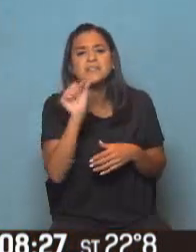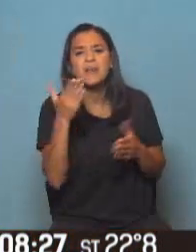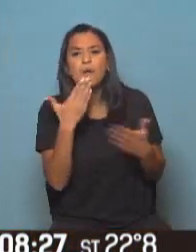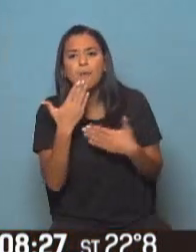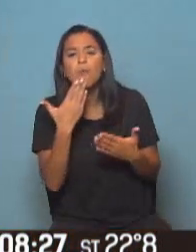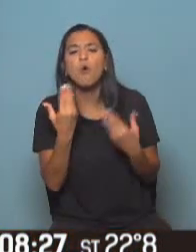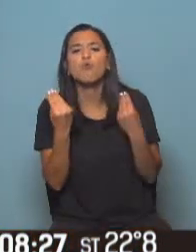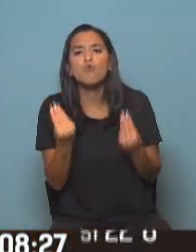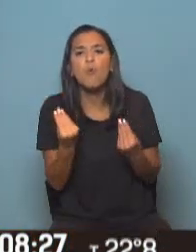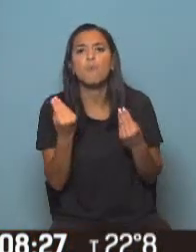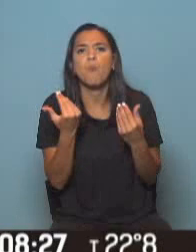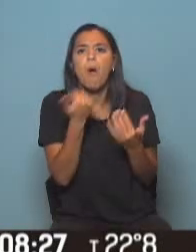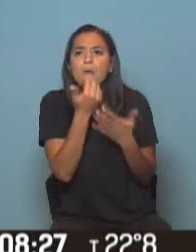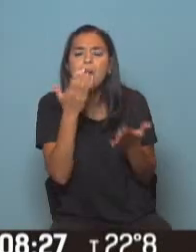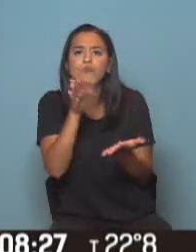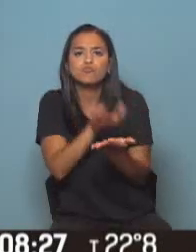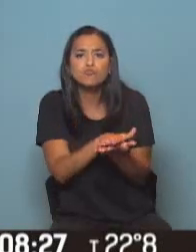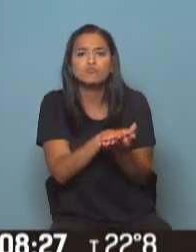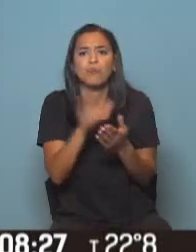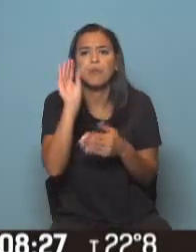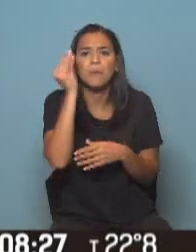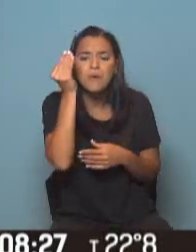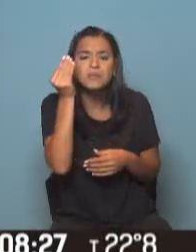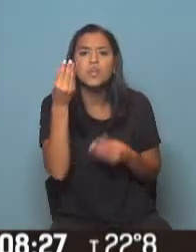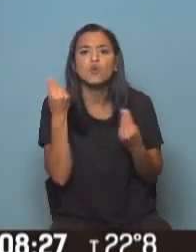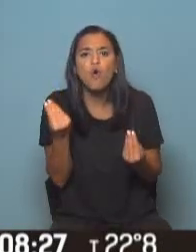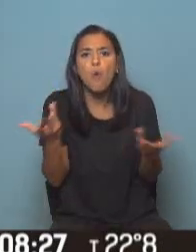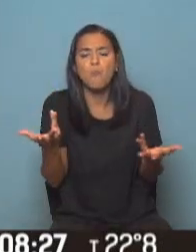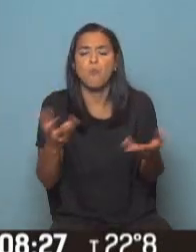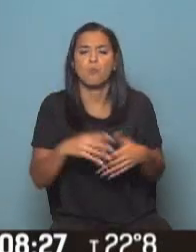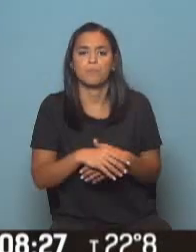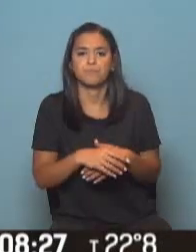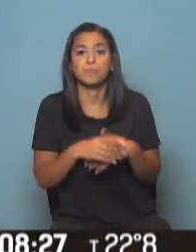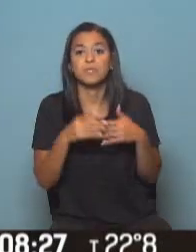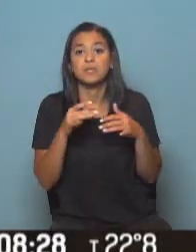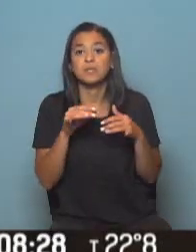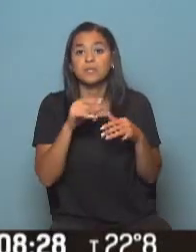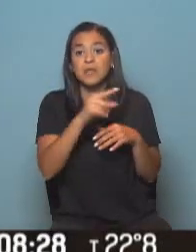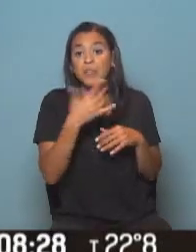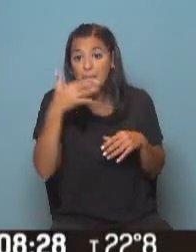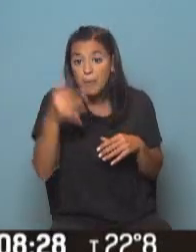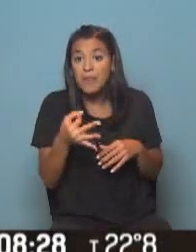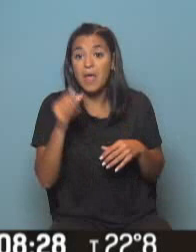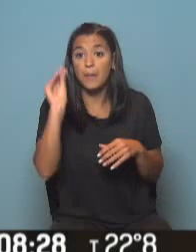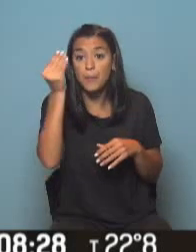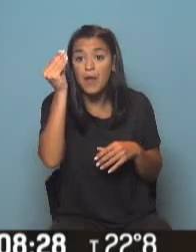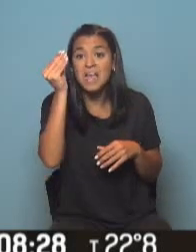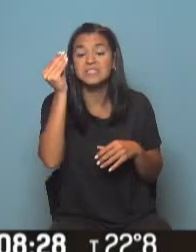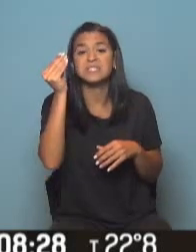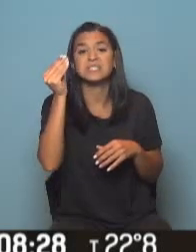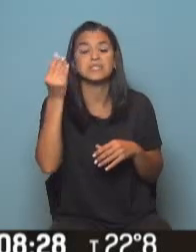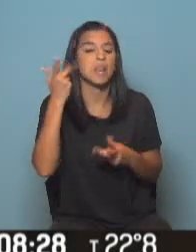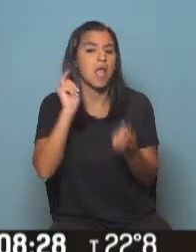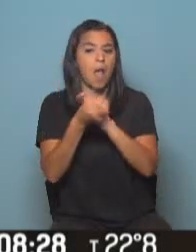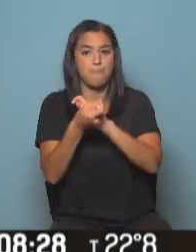no cómo hablamos de Brasil en qué magnitud En qué proporción Sí tal cual porque verdaderamente en Brasil Se ha producido un